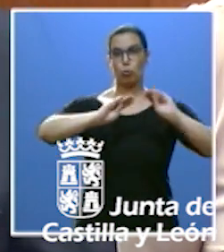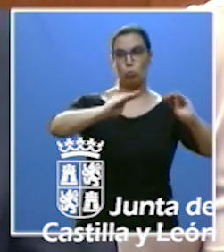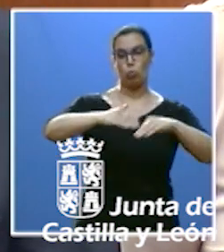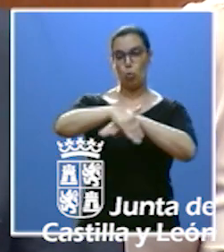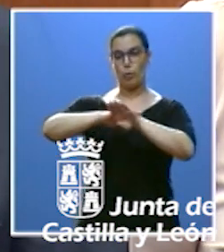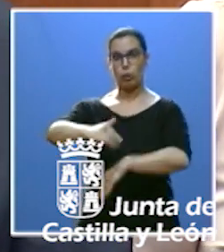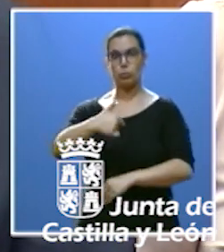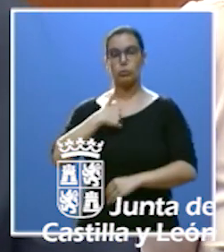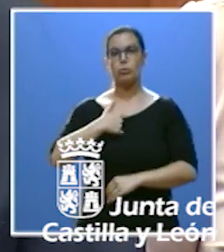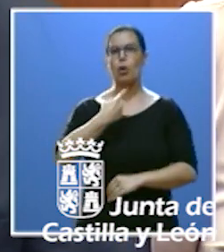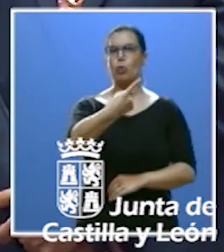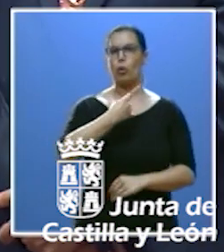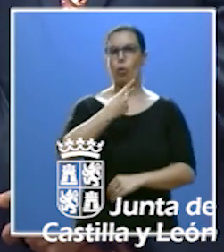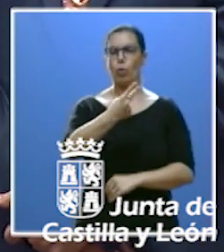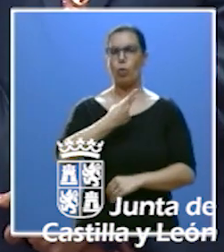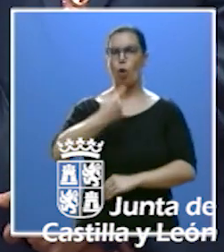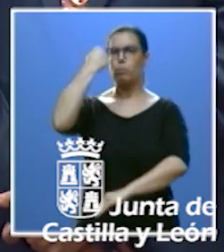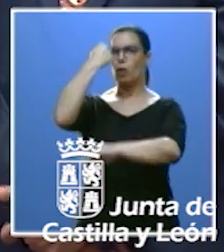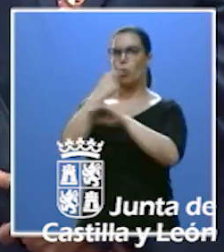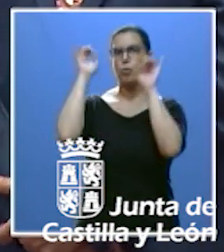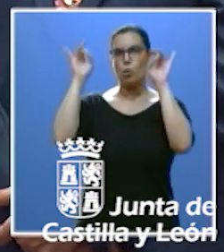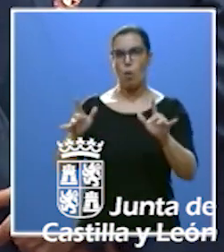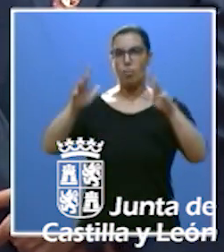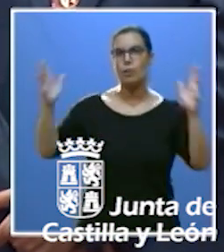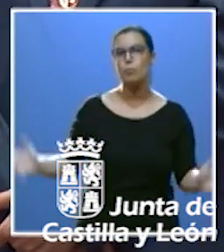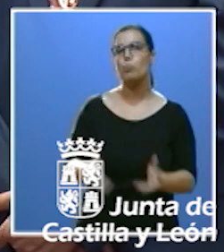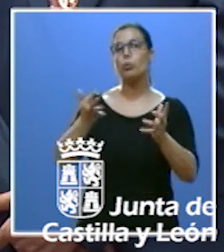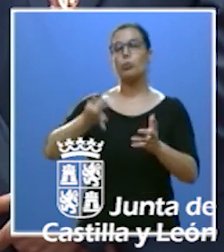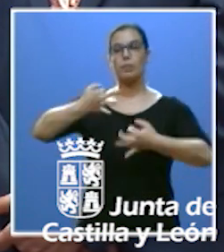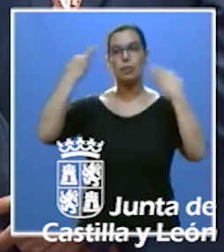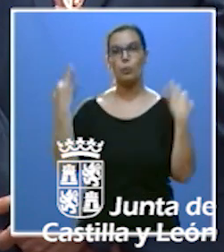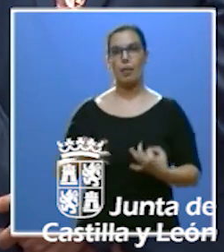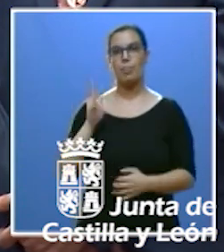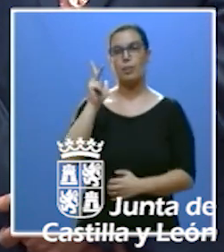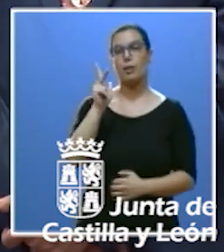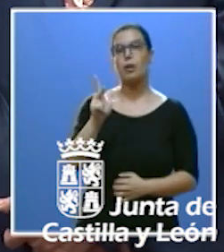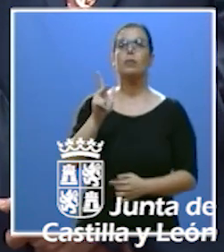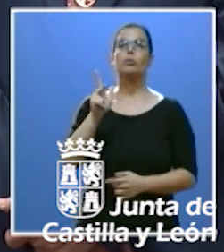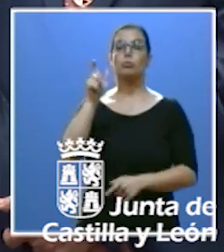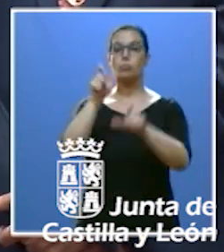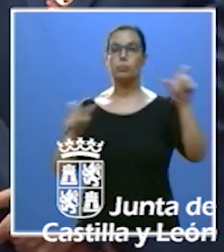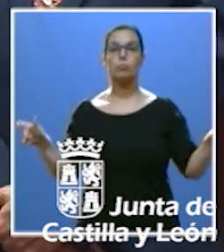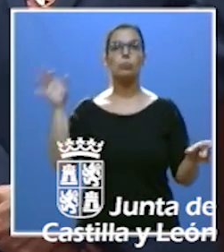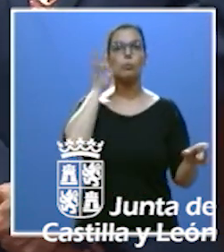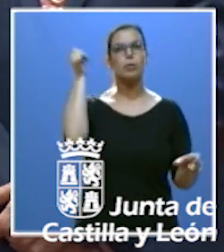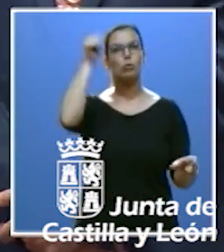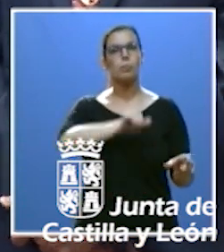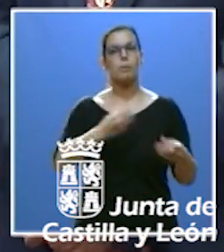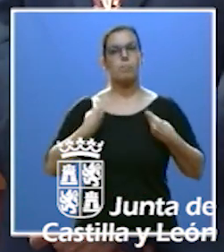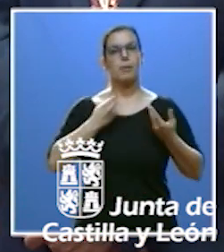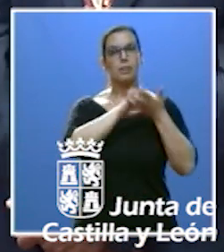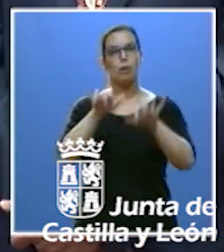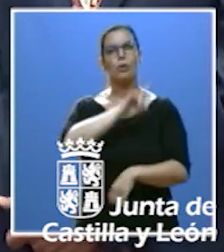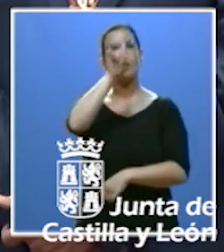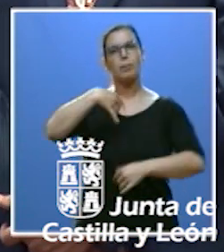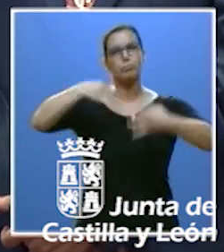respondemos a una misma obligación de impulso y garantía de los derechos de las ciudadanas y los ciudadanos de Castilla y León, así como de